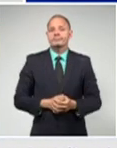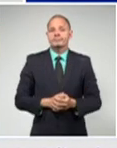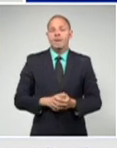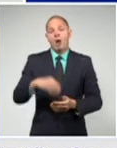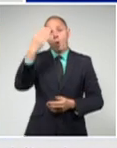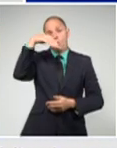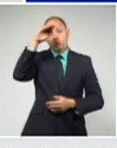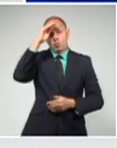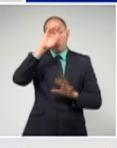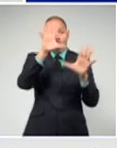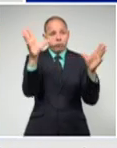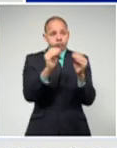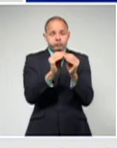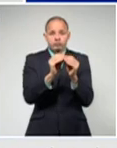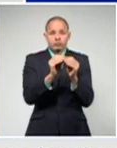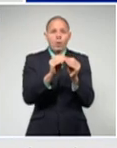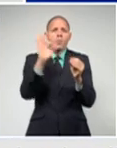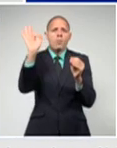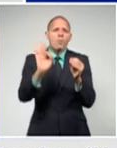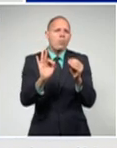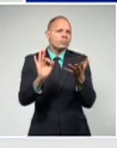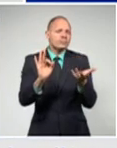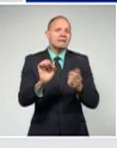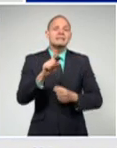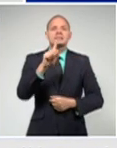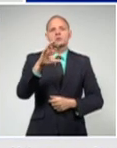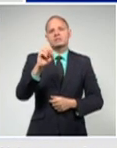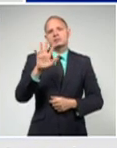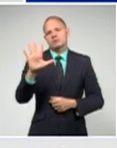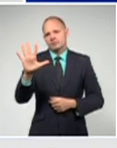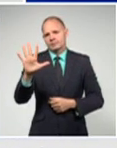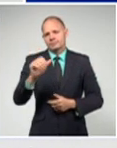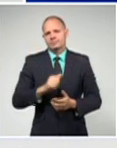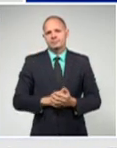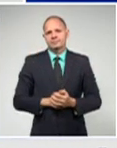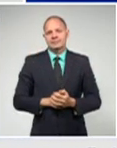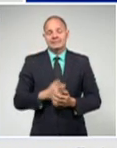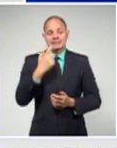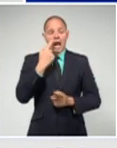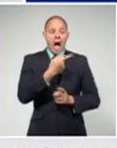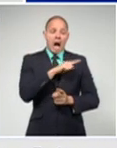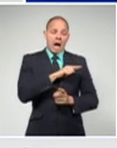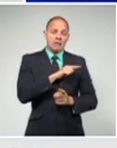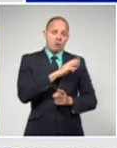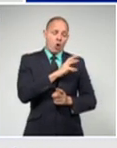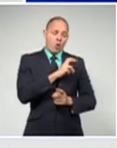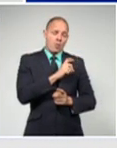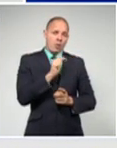de 105,4, pues superior a la del día de ayer.